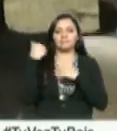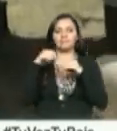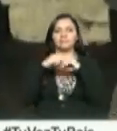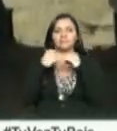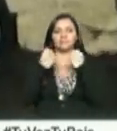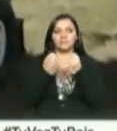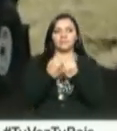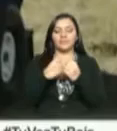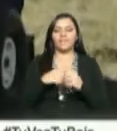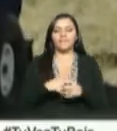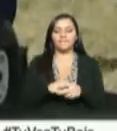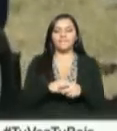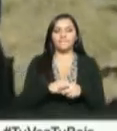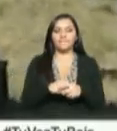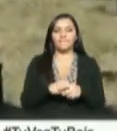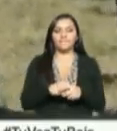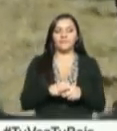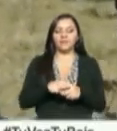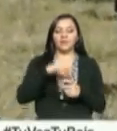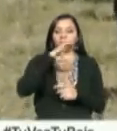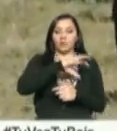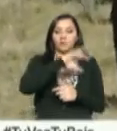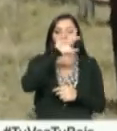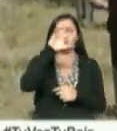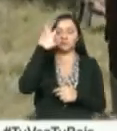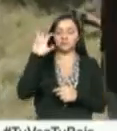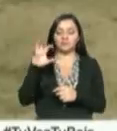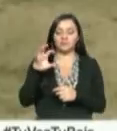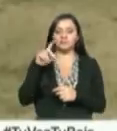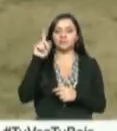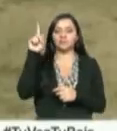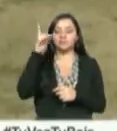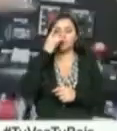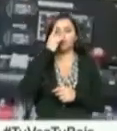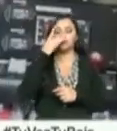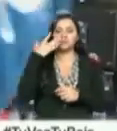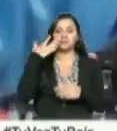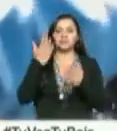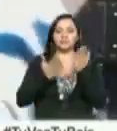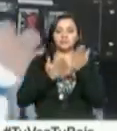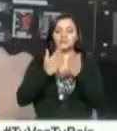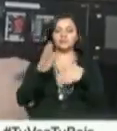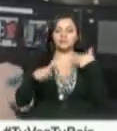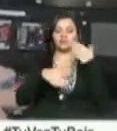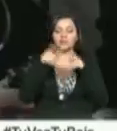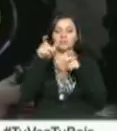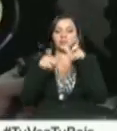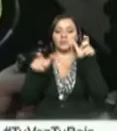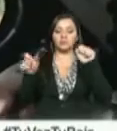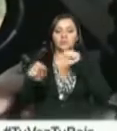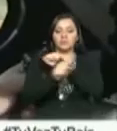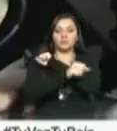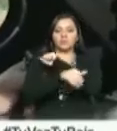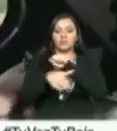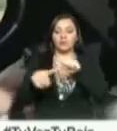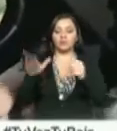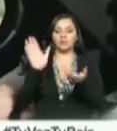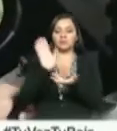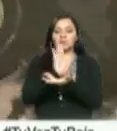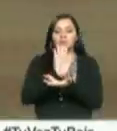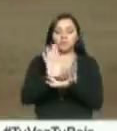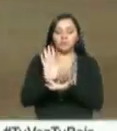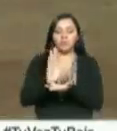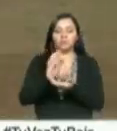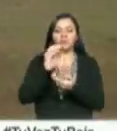social. Las provincias amazónicas cuentan con este servicio que permite a los ciudadanos de Morona, Santiago, Zamora, Chinchipe,